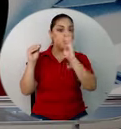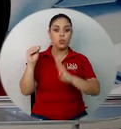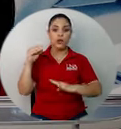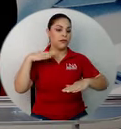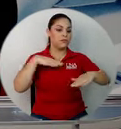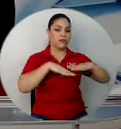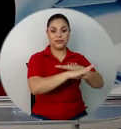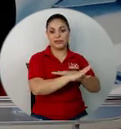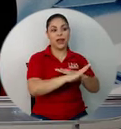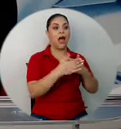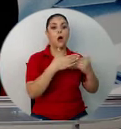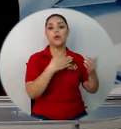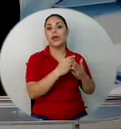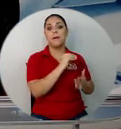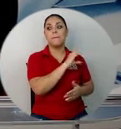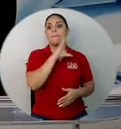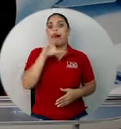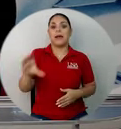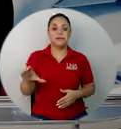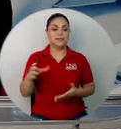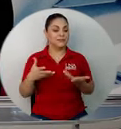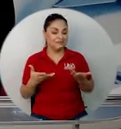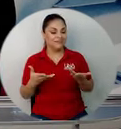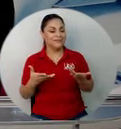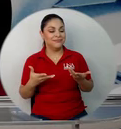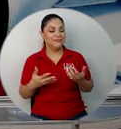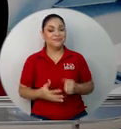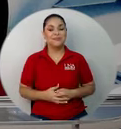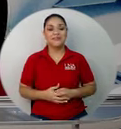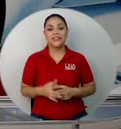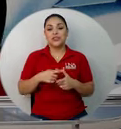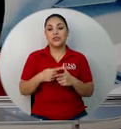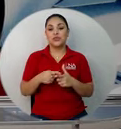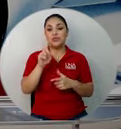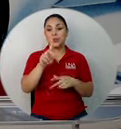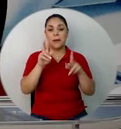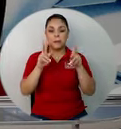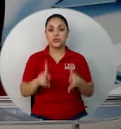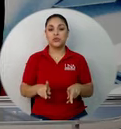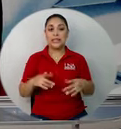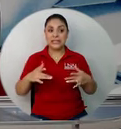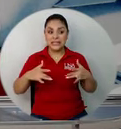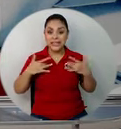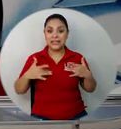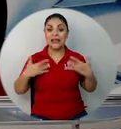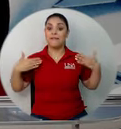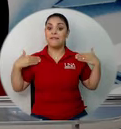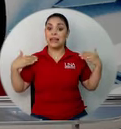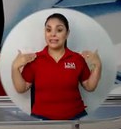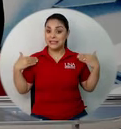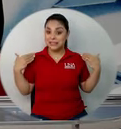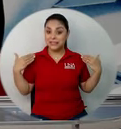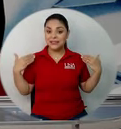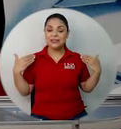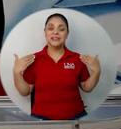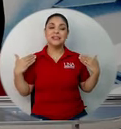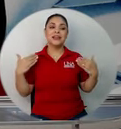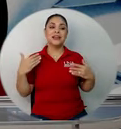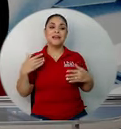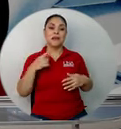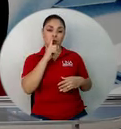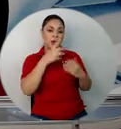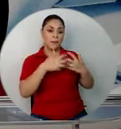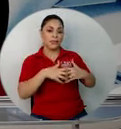que una persona se sienta feliz en una organización, eso es producto de la cultura que tiene la compañía